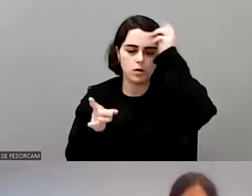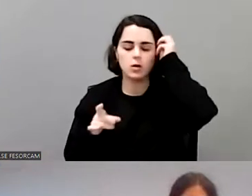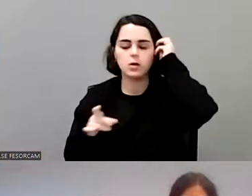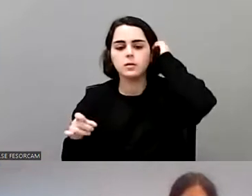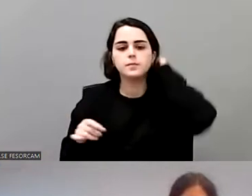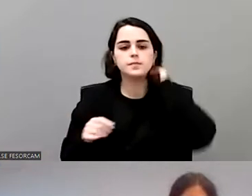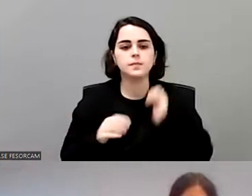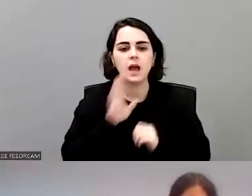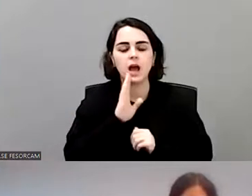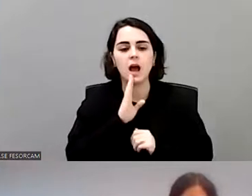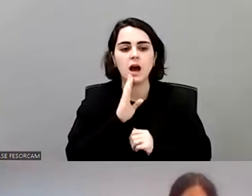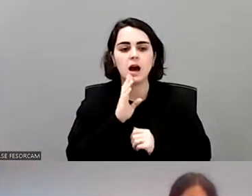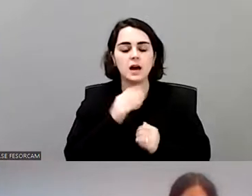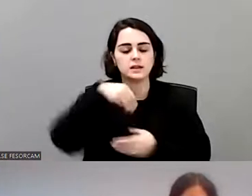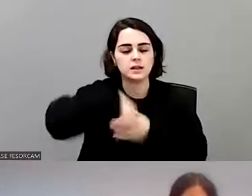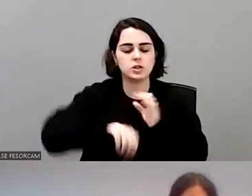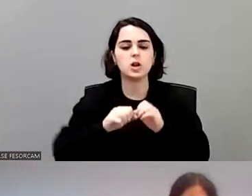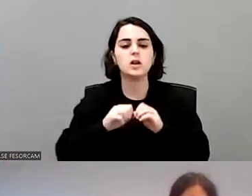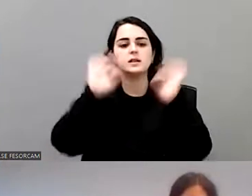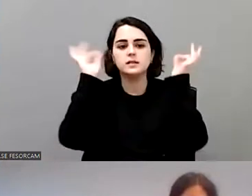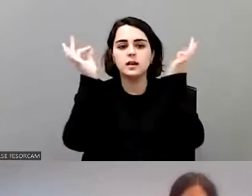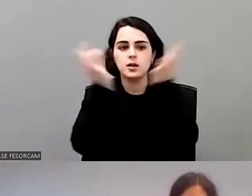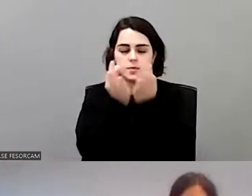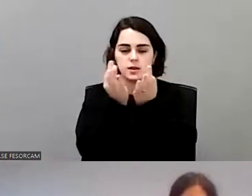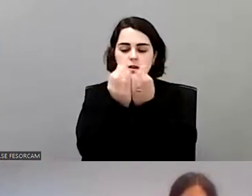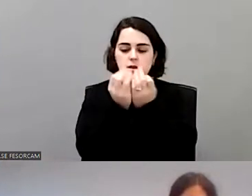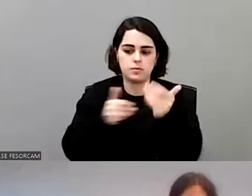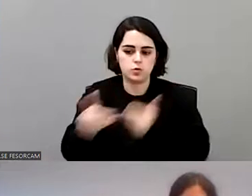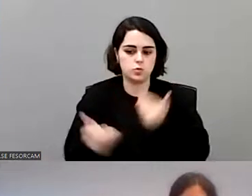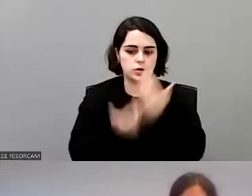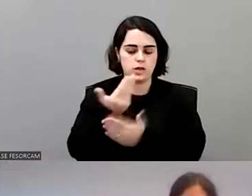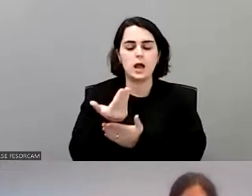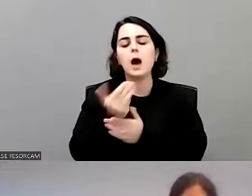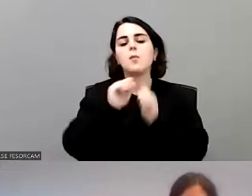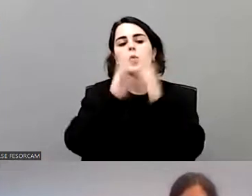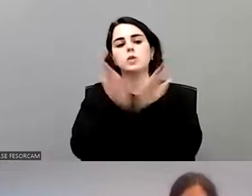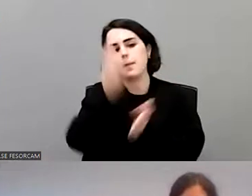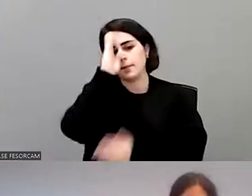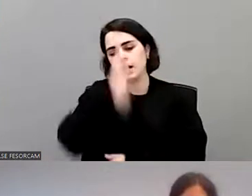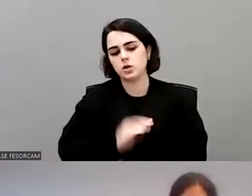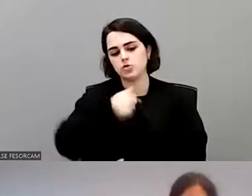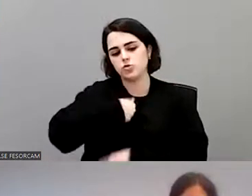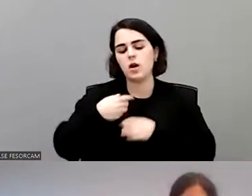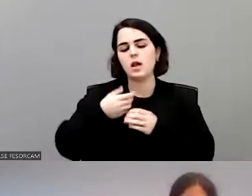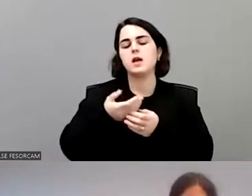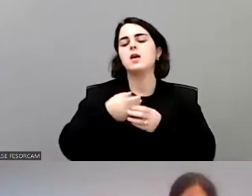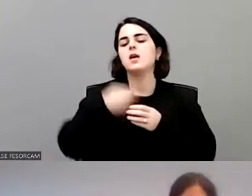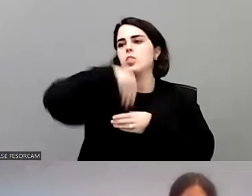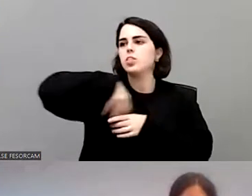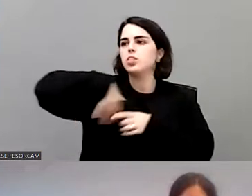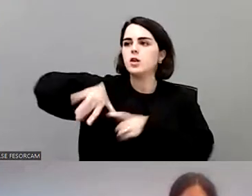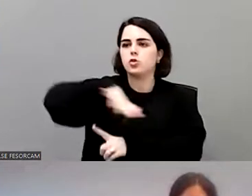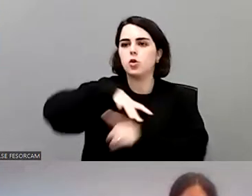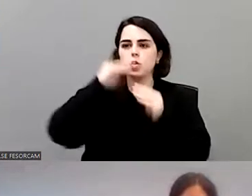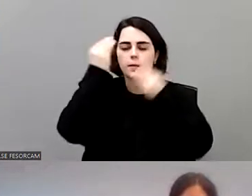Por todo esto que os comento mediante este seminario, con motivo del próximo Día Mundial de la Parálisis Cerebral, nos gustaría compartir este espacio de reflexión y